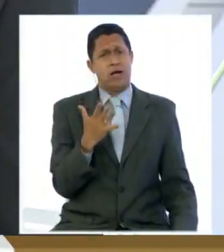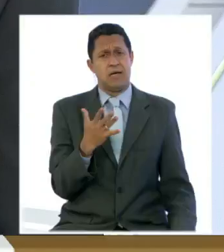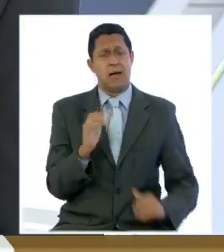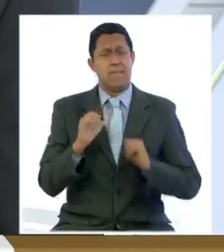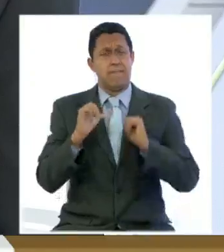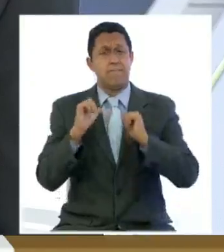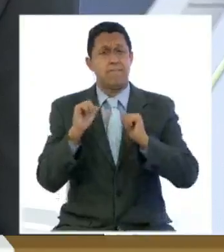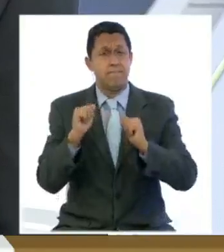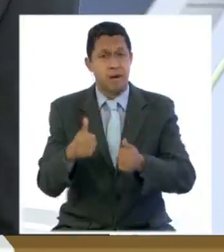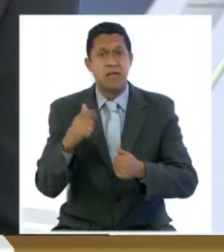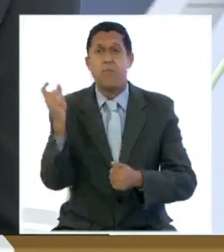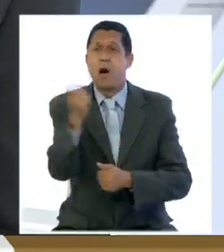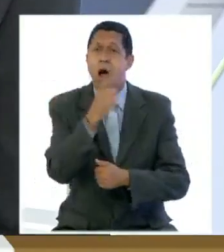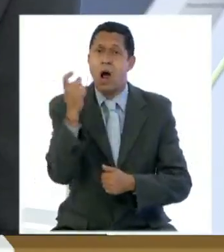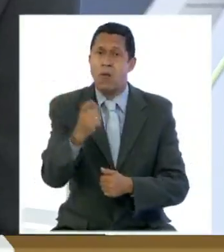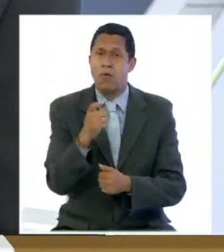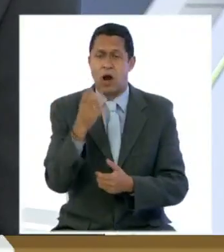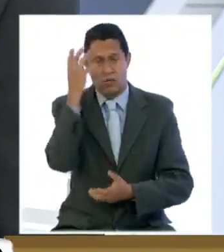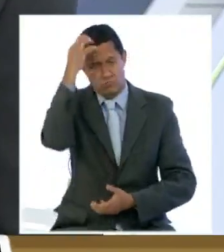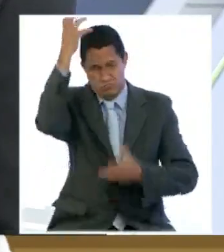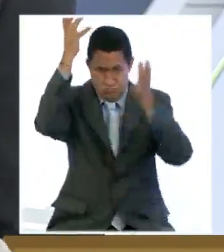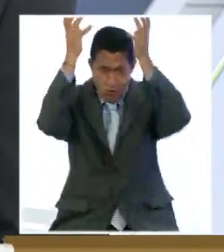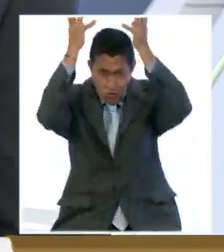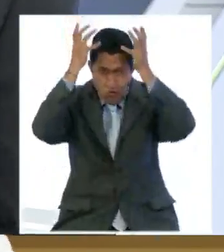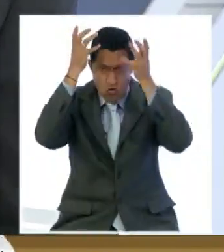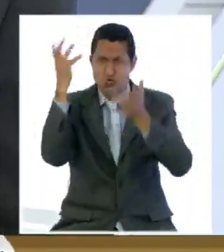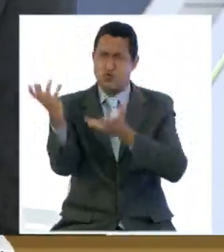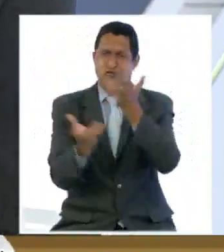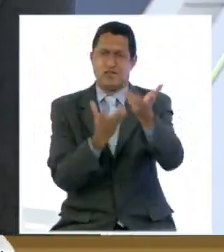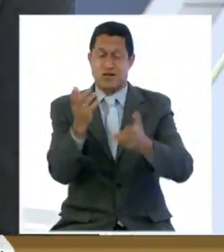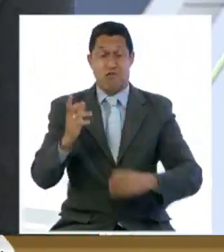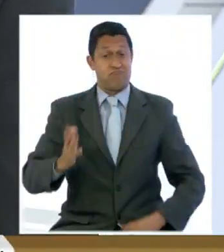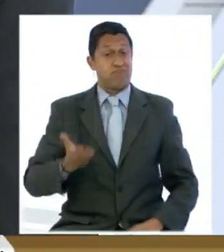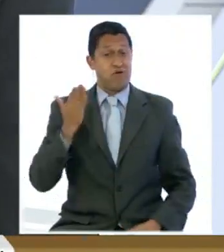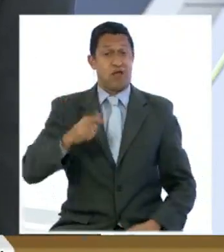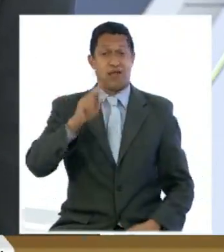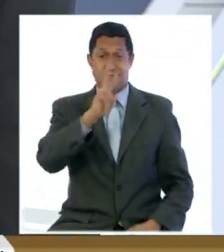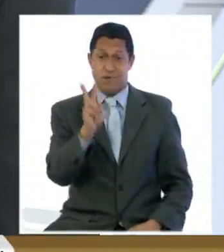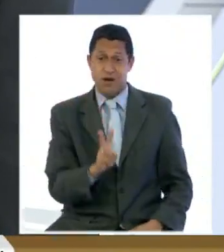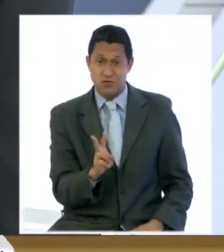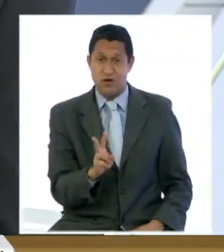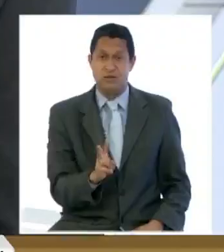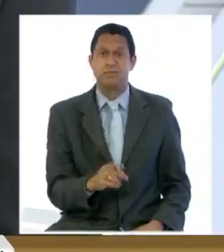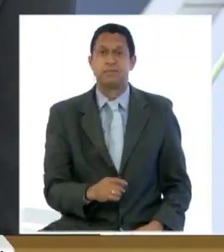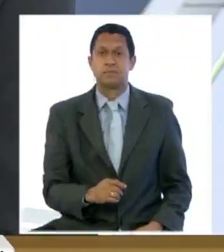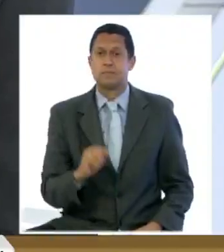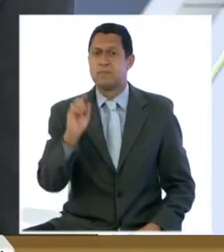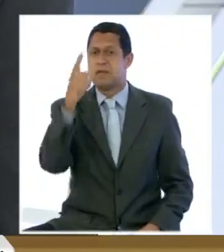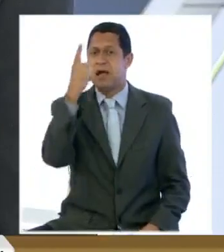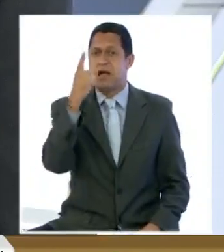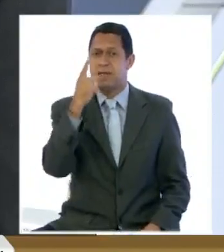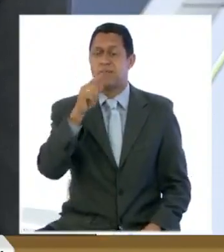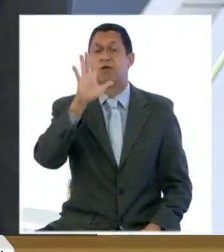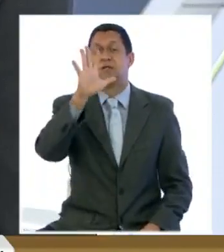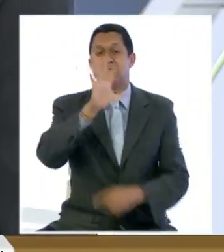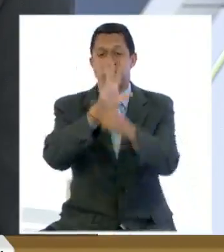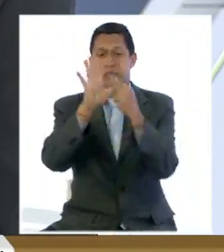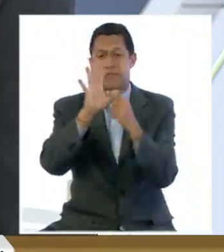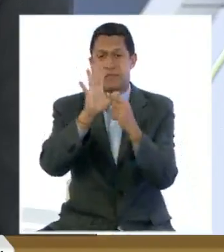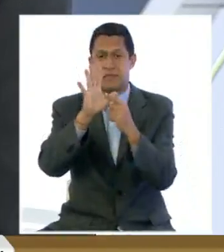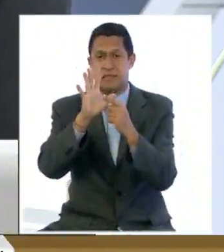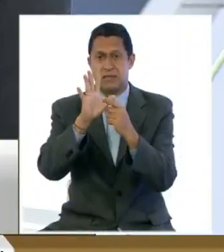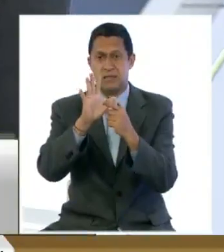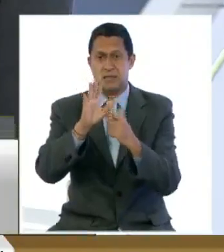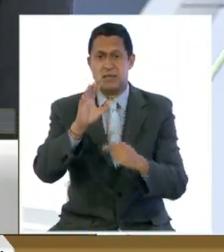empezamos a buscar entre los chefs y cocineros reconocidos en Venezuela. El primero que dio sus 5 recetas fue don